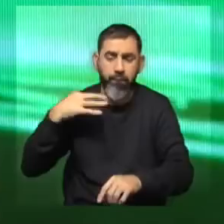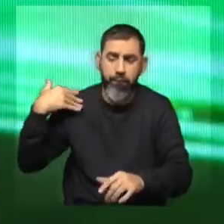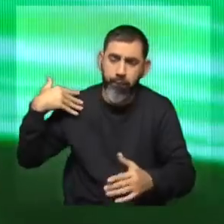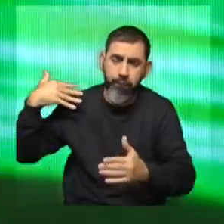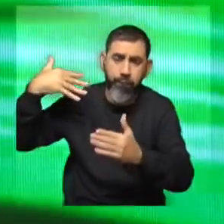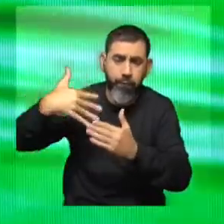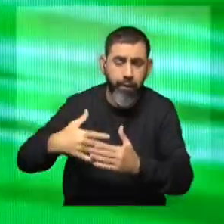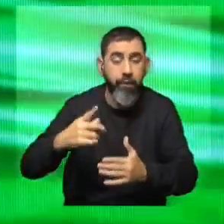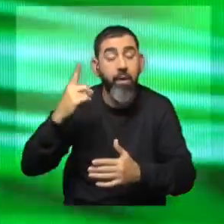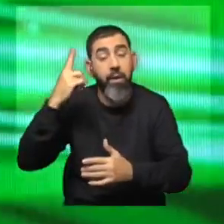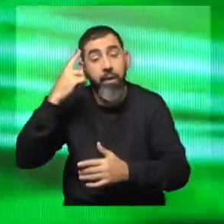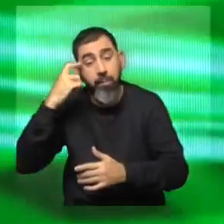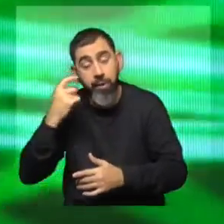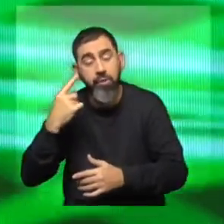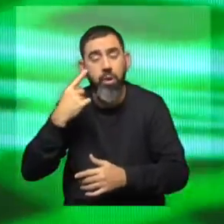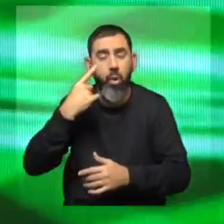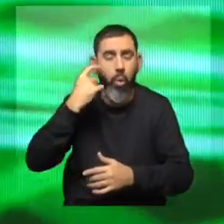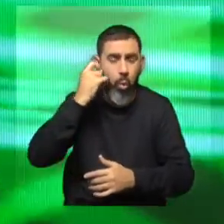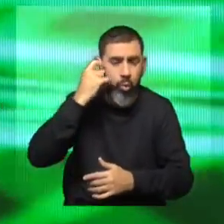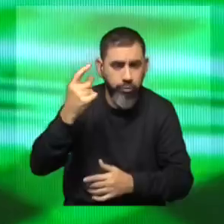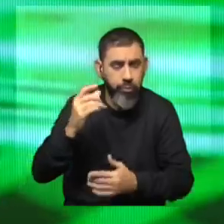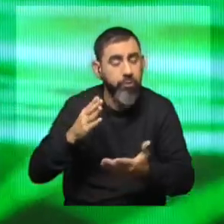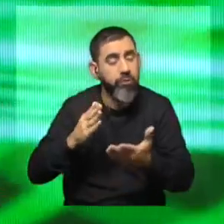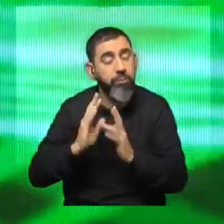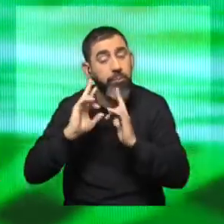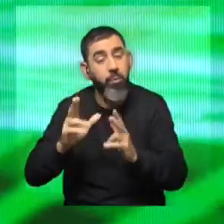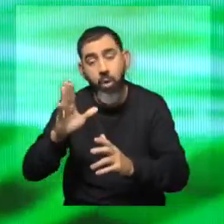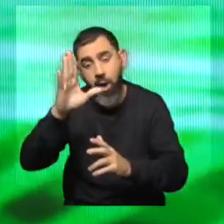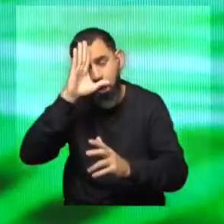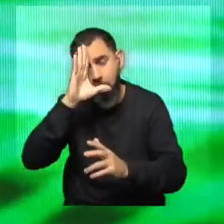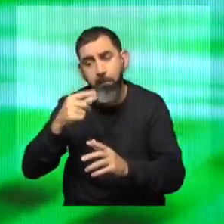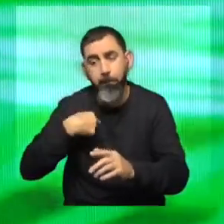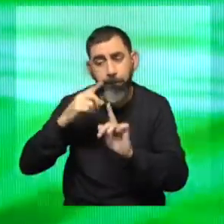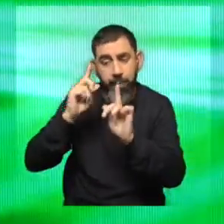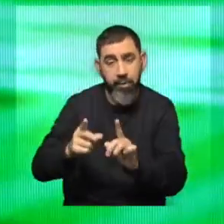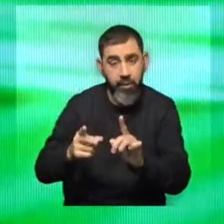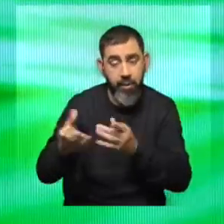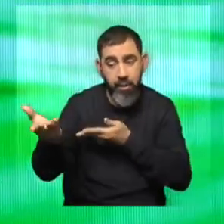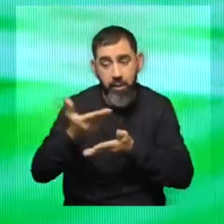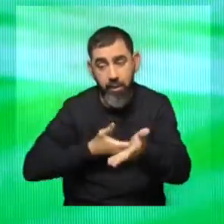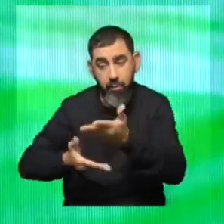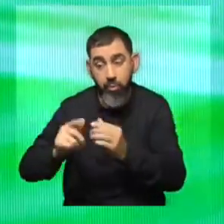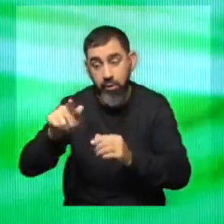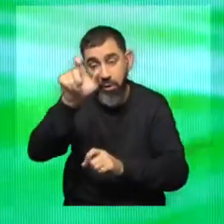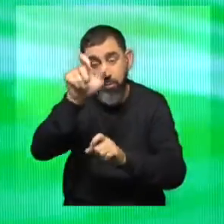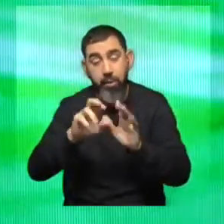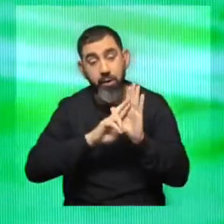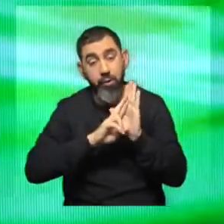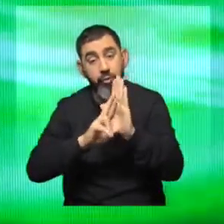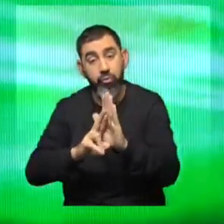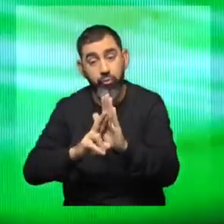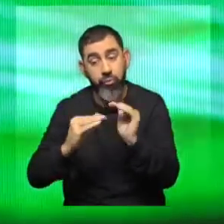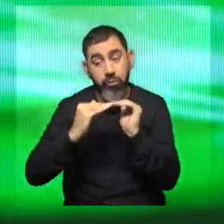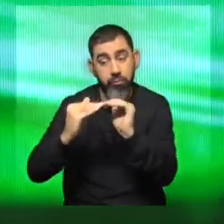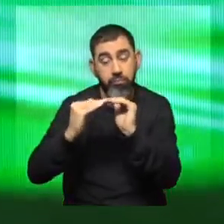vida con experiencias con conocimiento Nosotros siempre decimos que aprendemos muchísimo de las personas y estas personas que son referentes pares